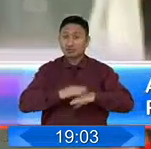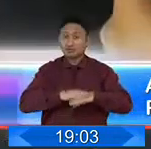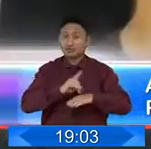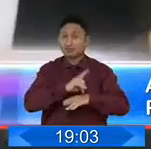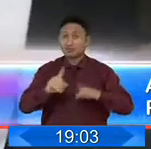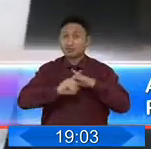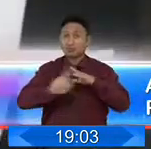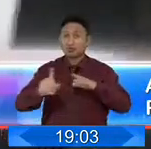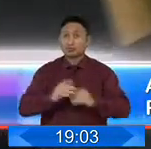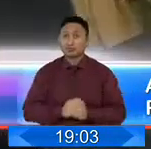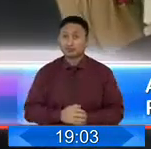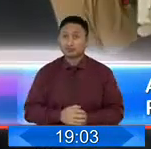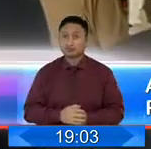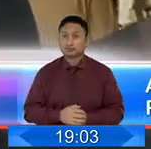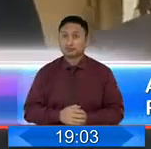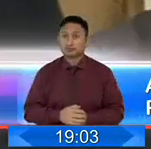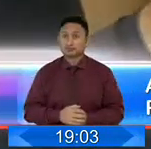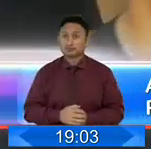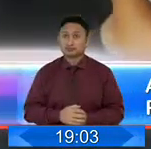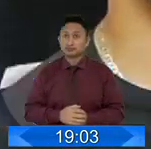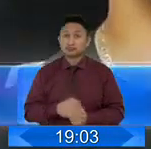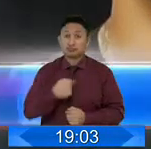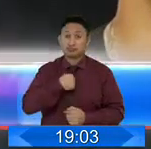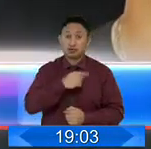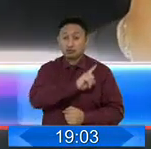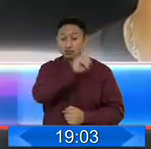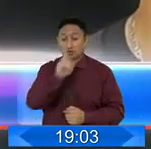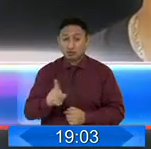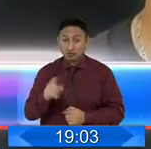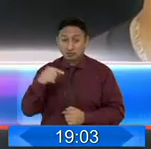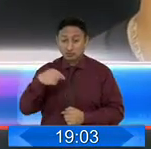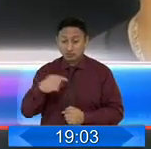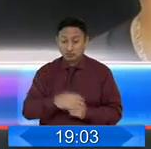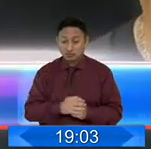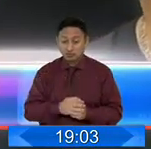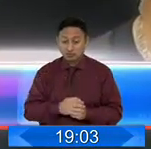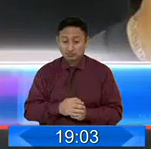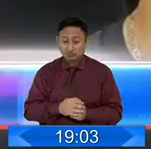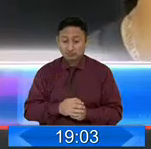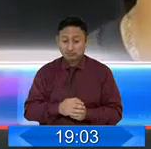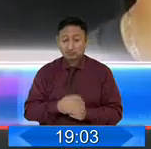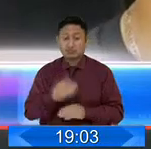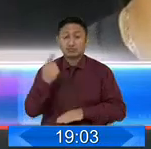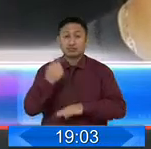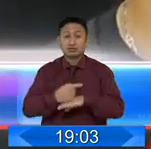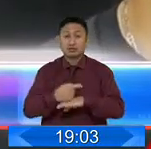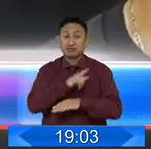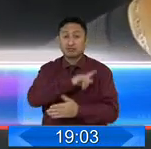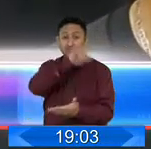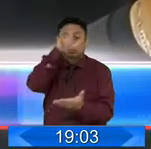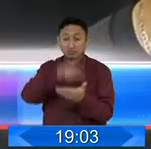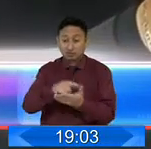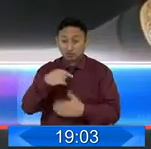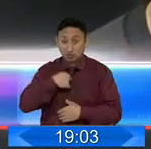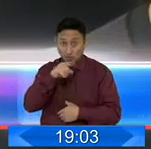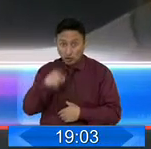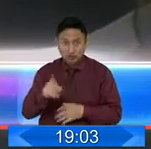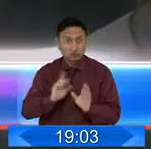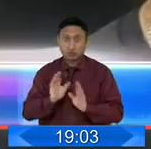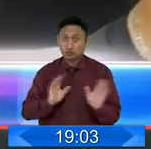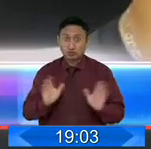realidad solamente vine a dar a conocer que el día de los hechos suscitados en la avioneta yo no estaba ahí, pues eso es